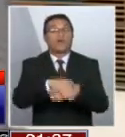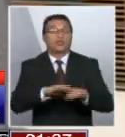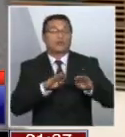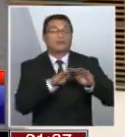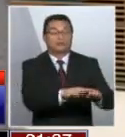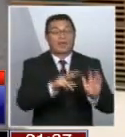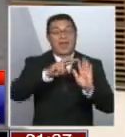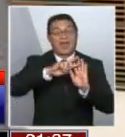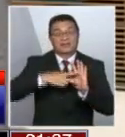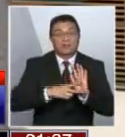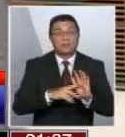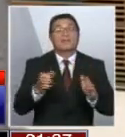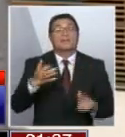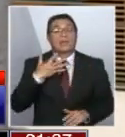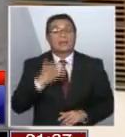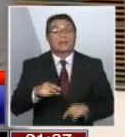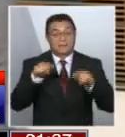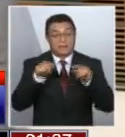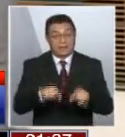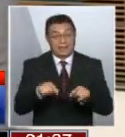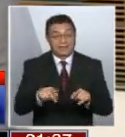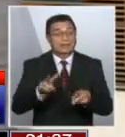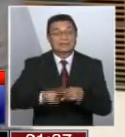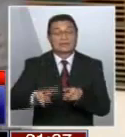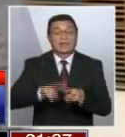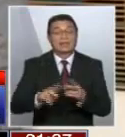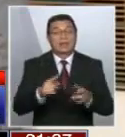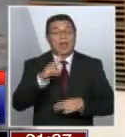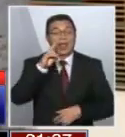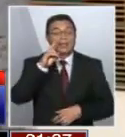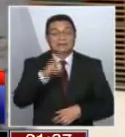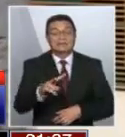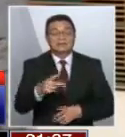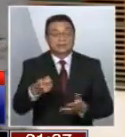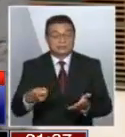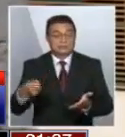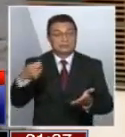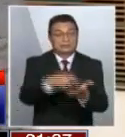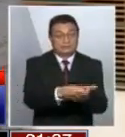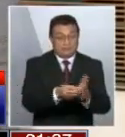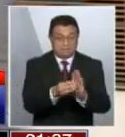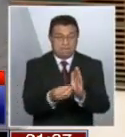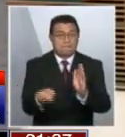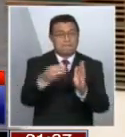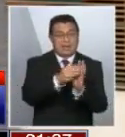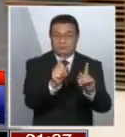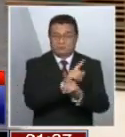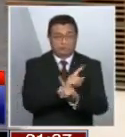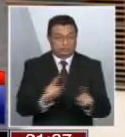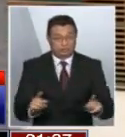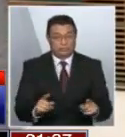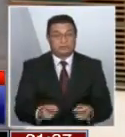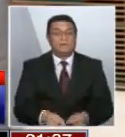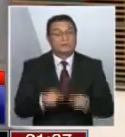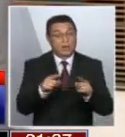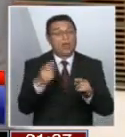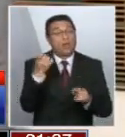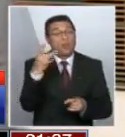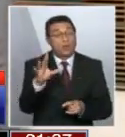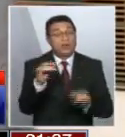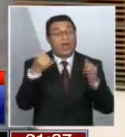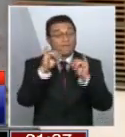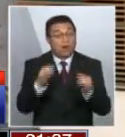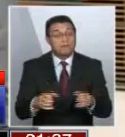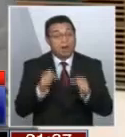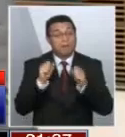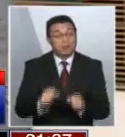reforma, que esta se haría sin costo adicional. Y bueno, la única manera de que eso